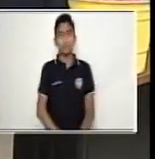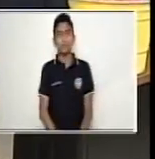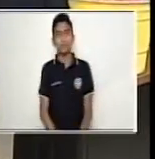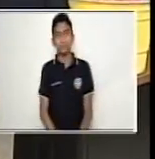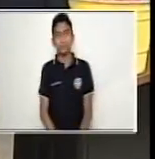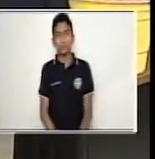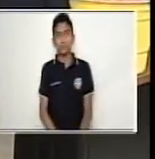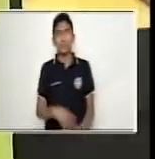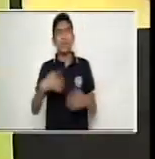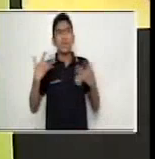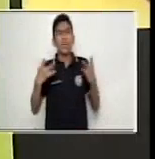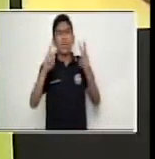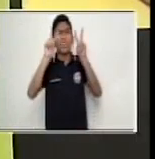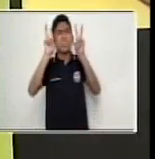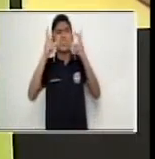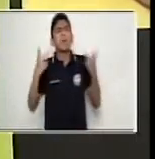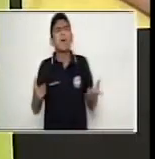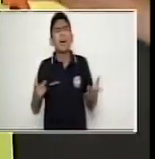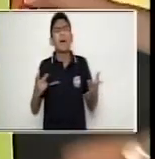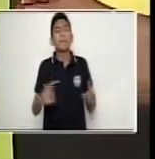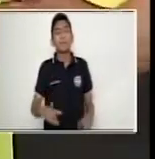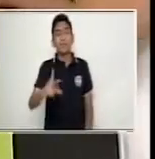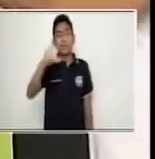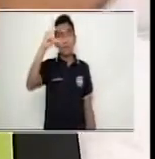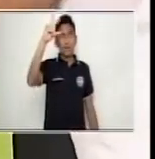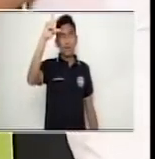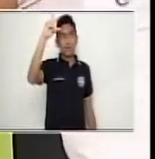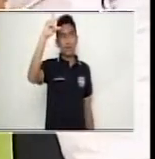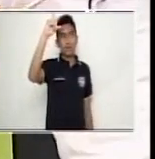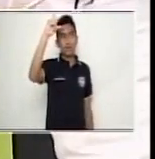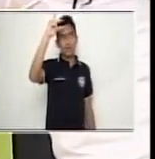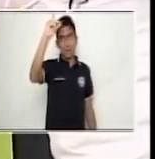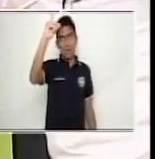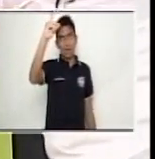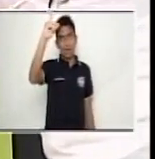Y lo colocamos debajo de la decena.